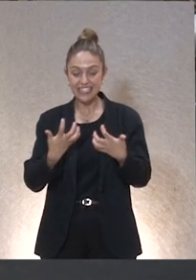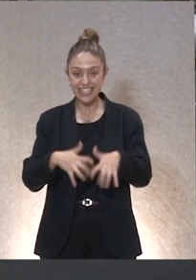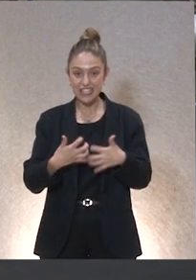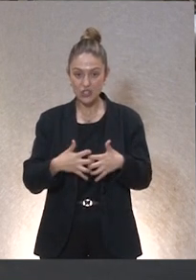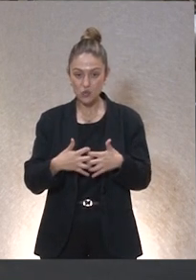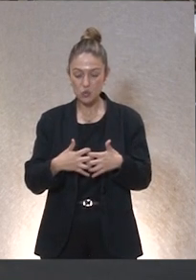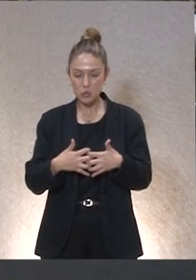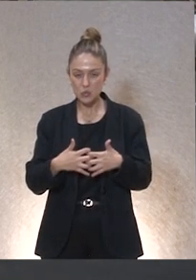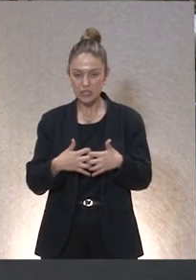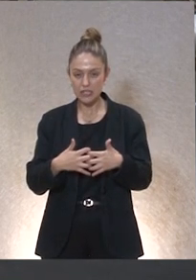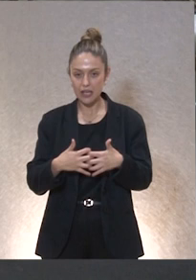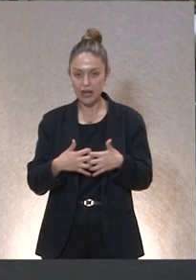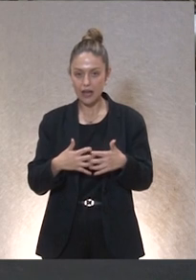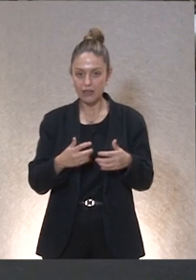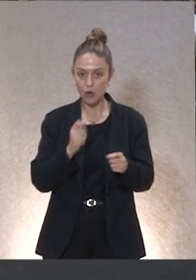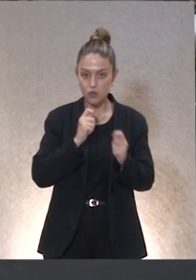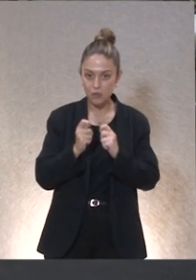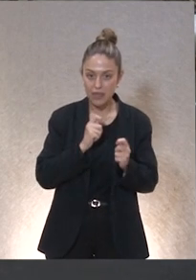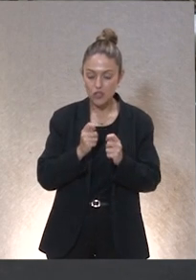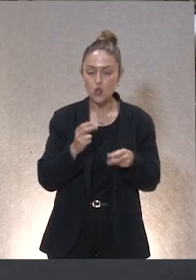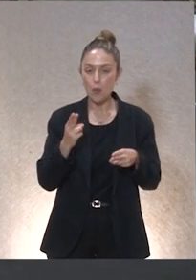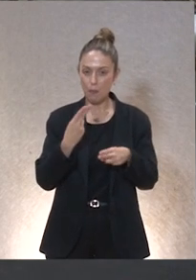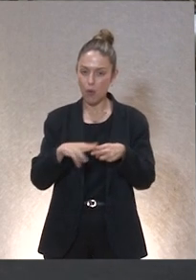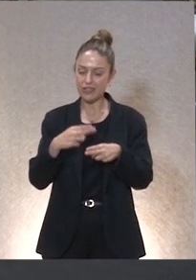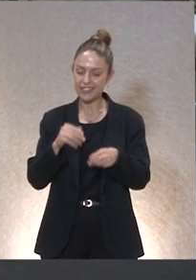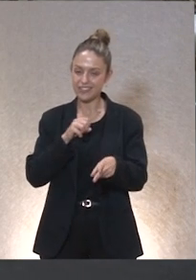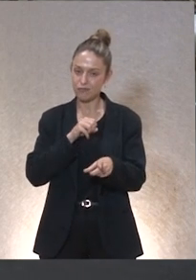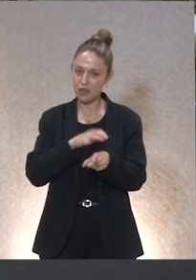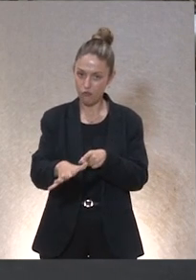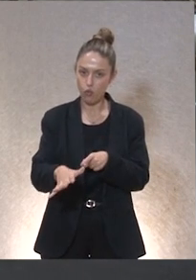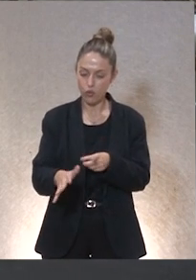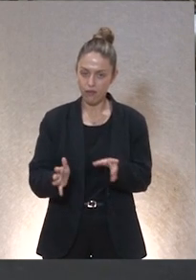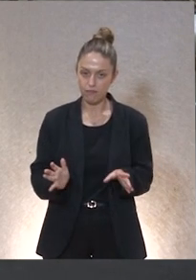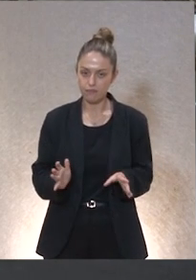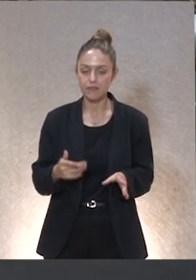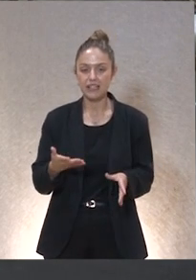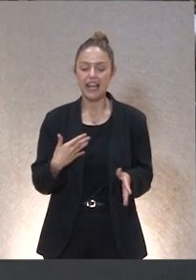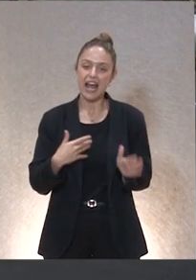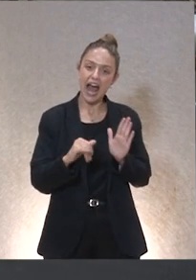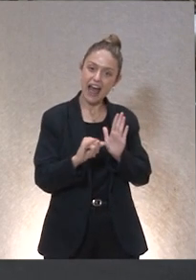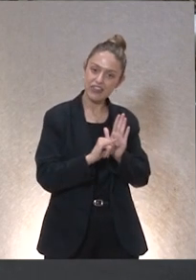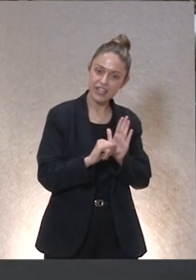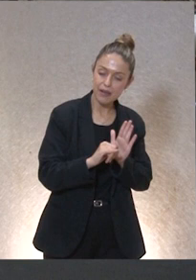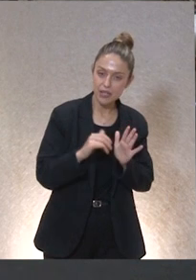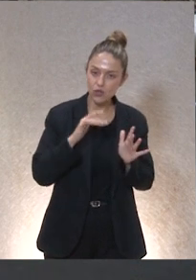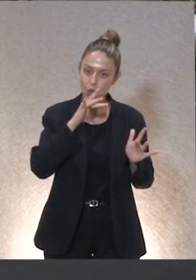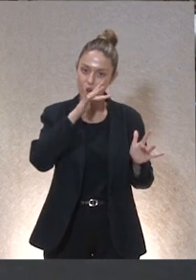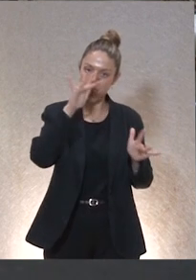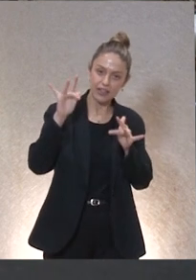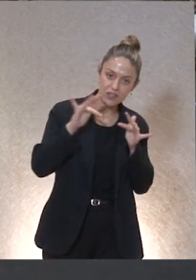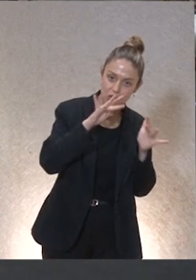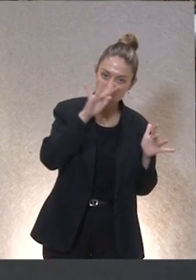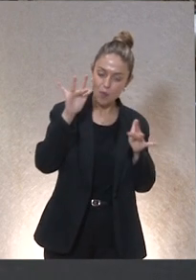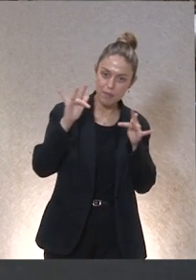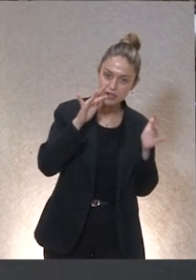medios han contribuido mucho los políticos el acercamiento yo lo llamo el encamamiento de la política